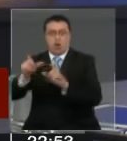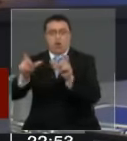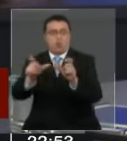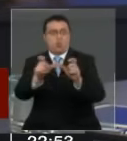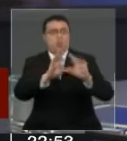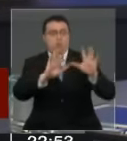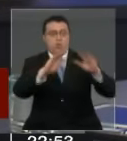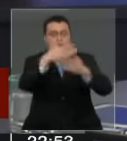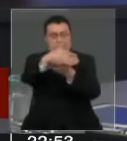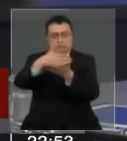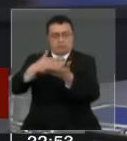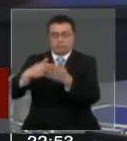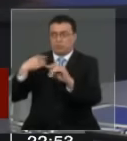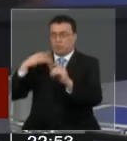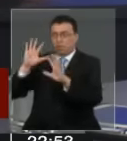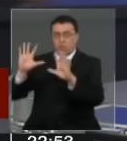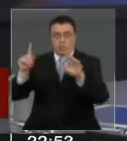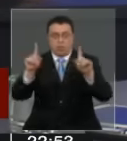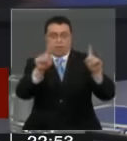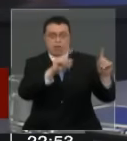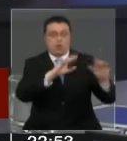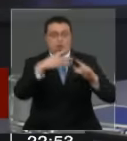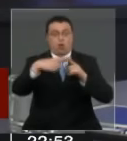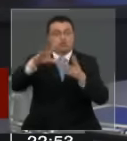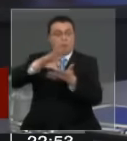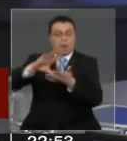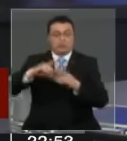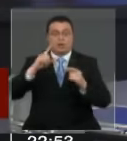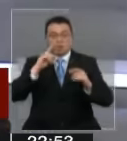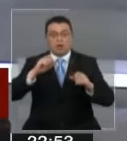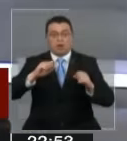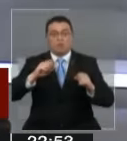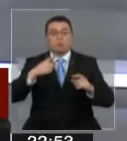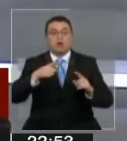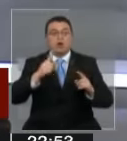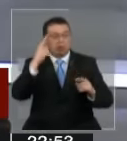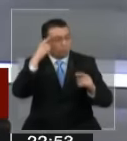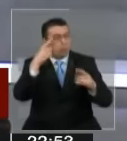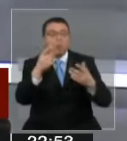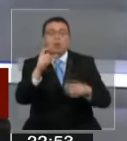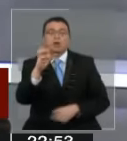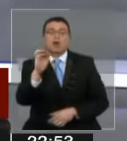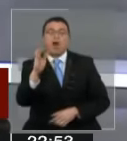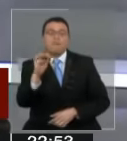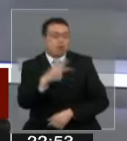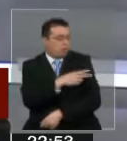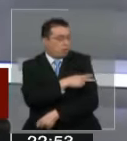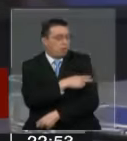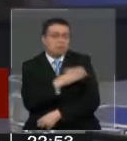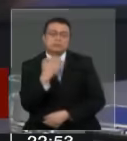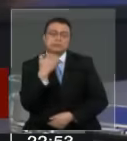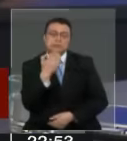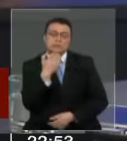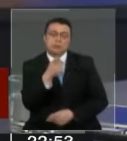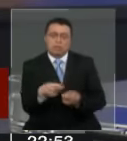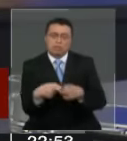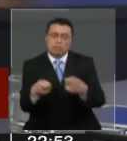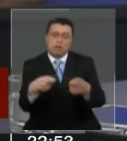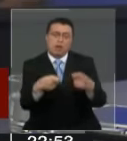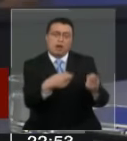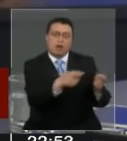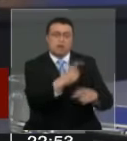frontera y la inteligencia previene. Pero, ¿y nadie se preocupó de este cabo que gastaba? ¿Nadie se